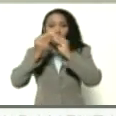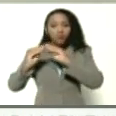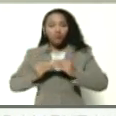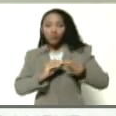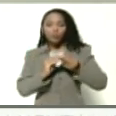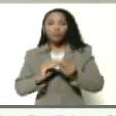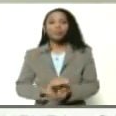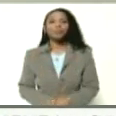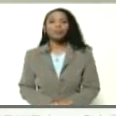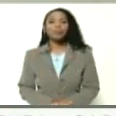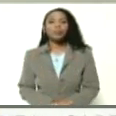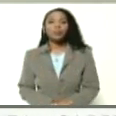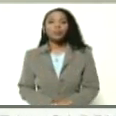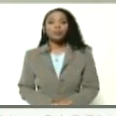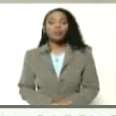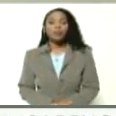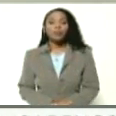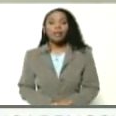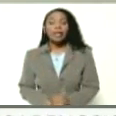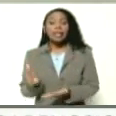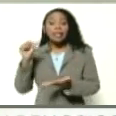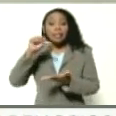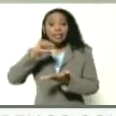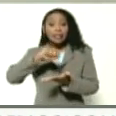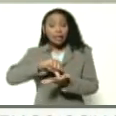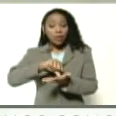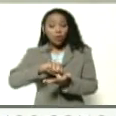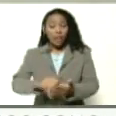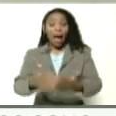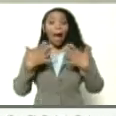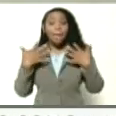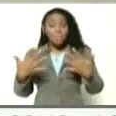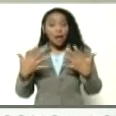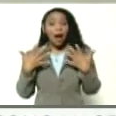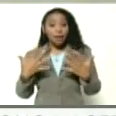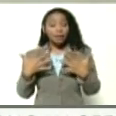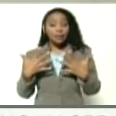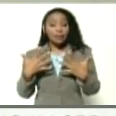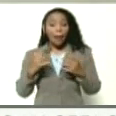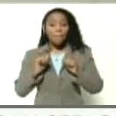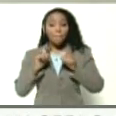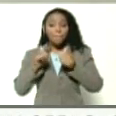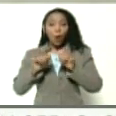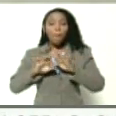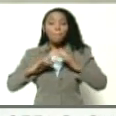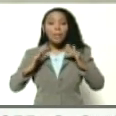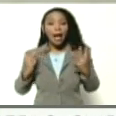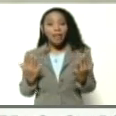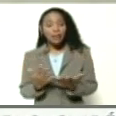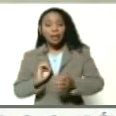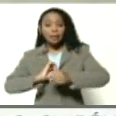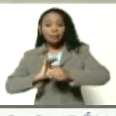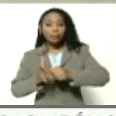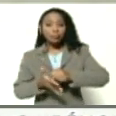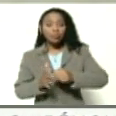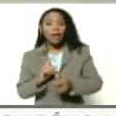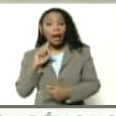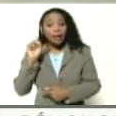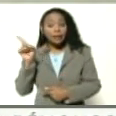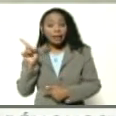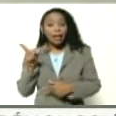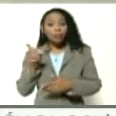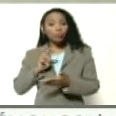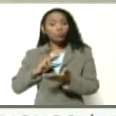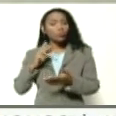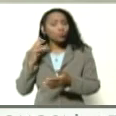resiliencia. En medio de la cruenta emergencia originada por la pandemia del COVID-19,